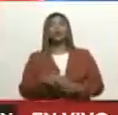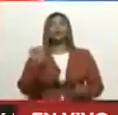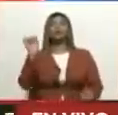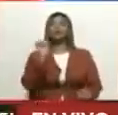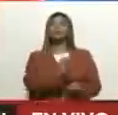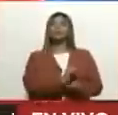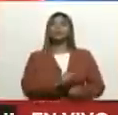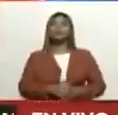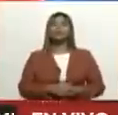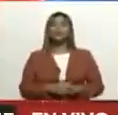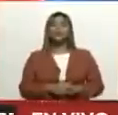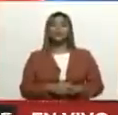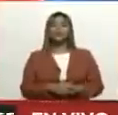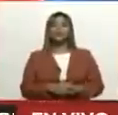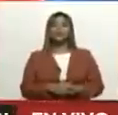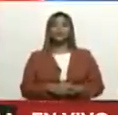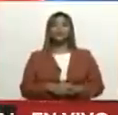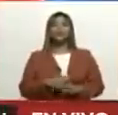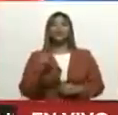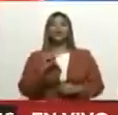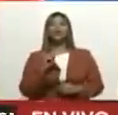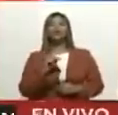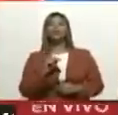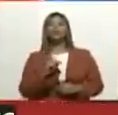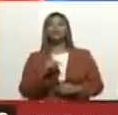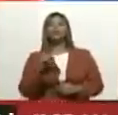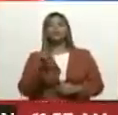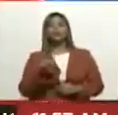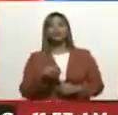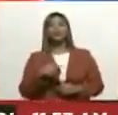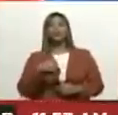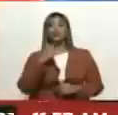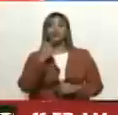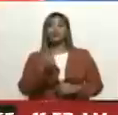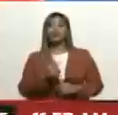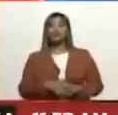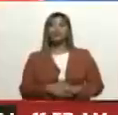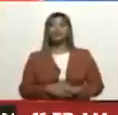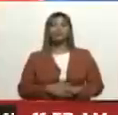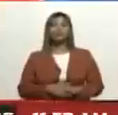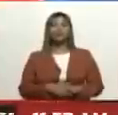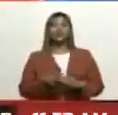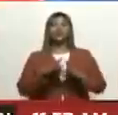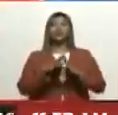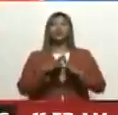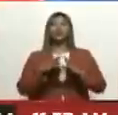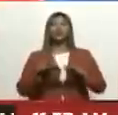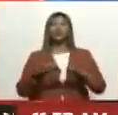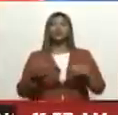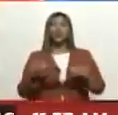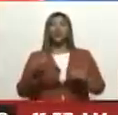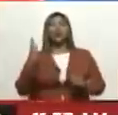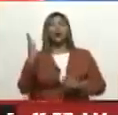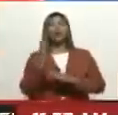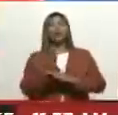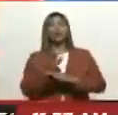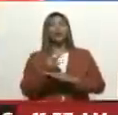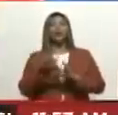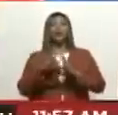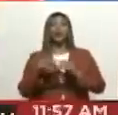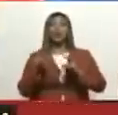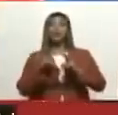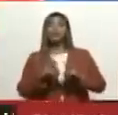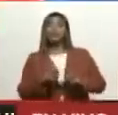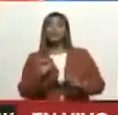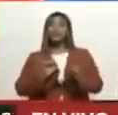rejas. Y eso, obviamente, yo he dicho que toda sanción, toda búsqueda de prevenir